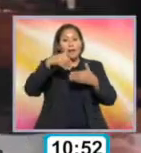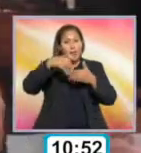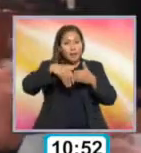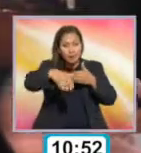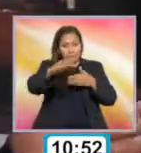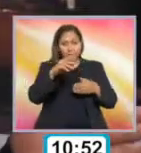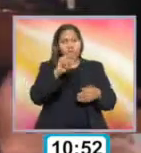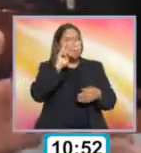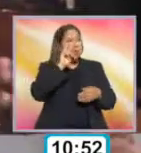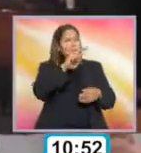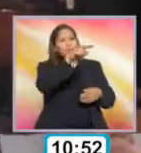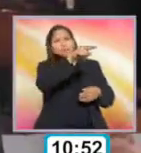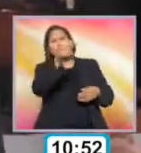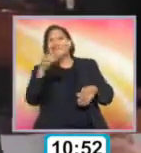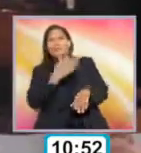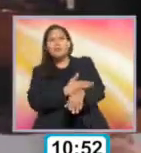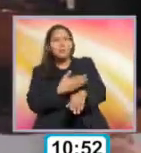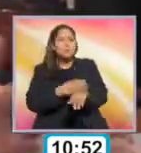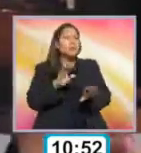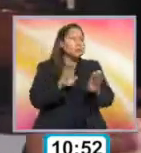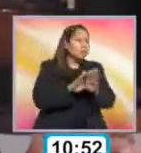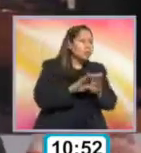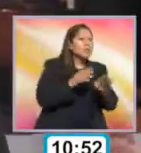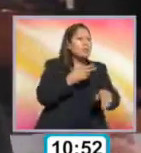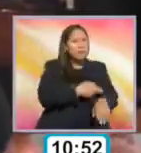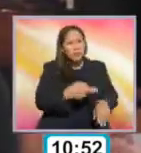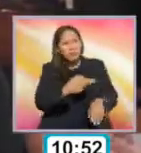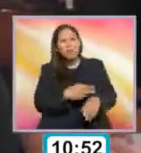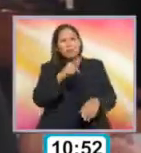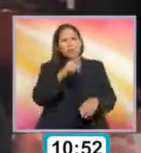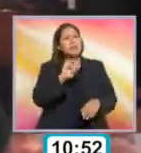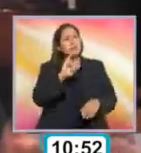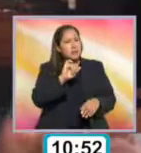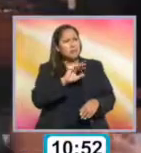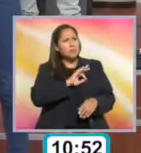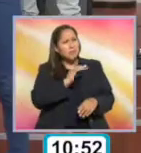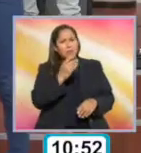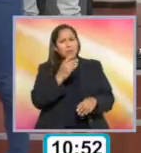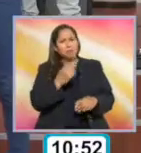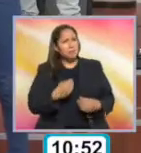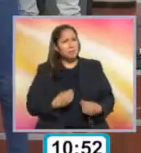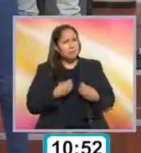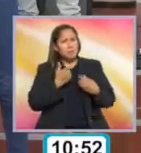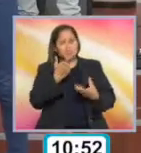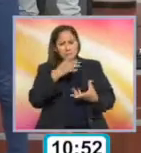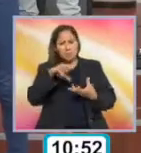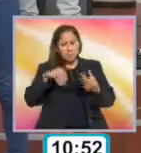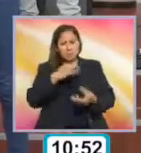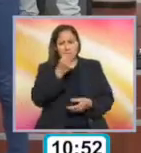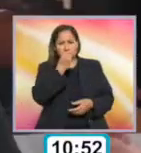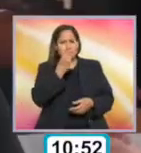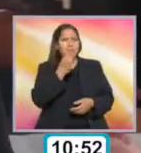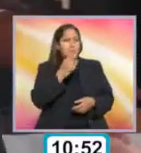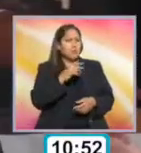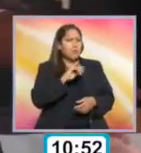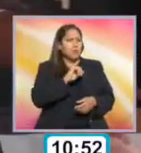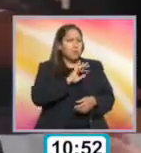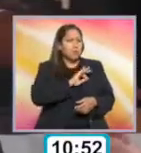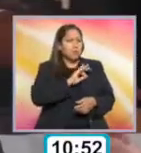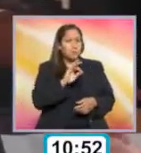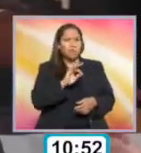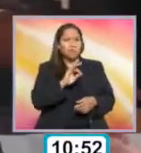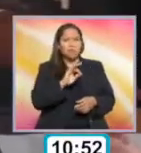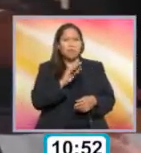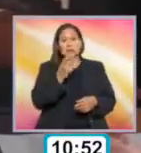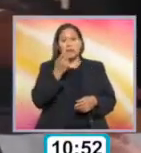al ver a todos los compañeros cómo hacían las cosas, cómo vivían ellos, y que sí se puede vivir feliz de la música y económicamente redituable, porque esa es